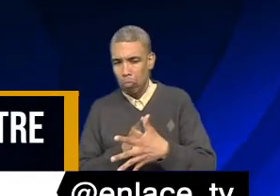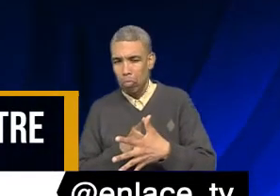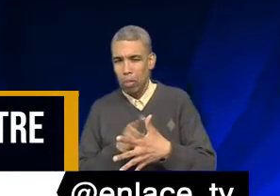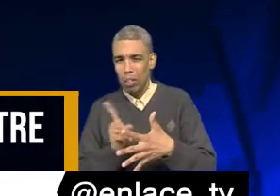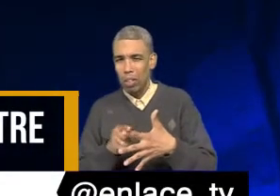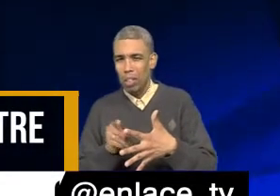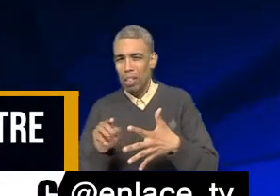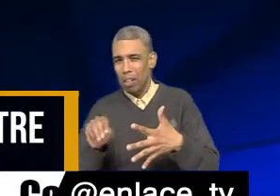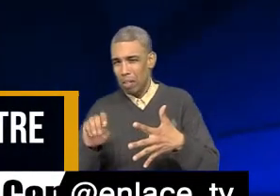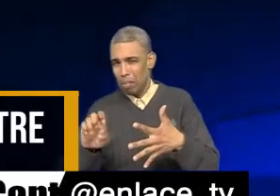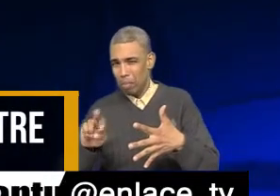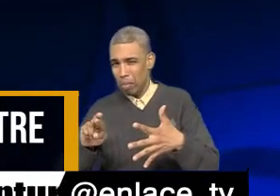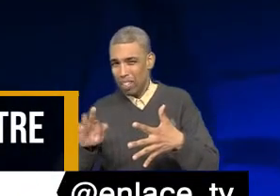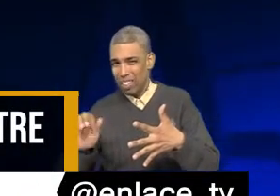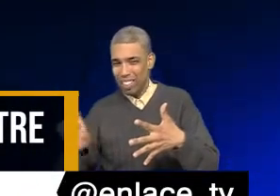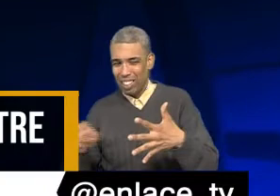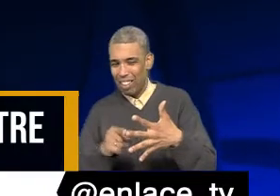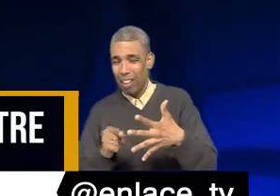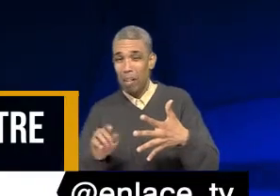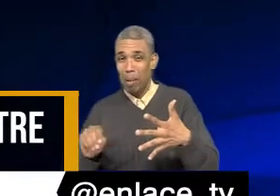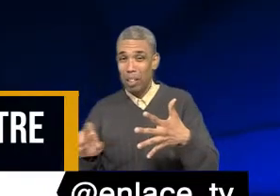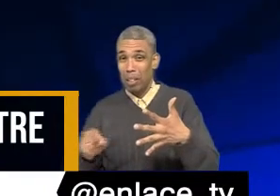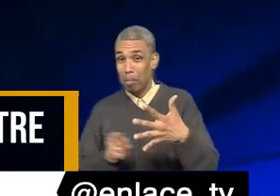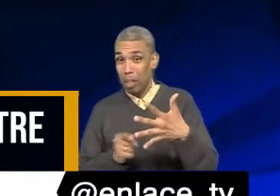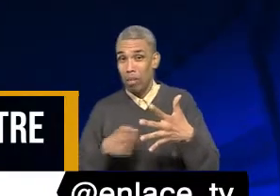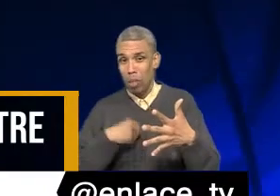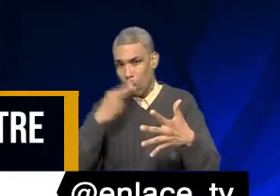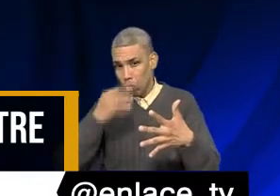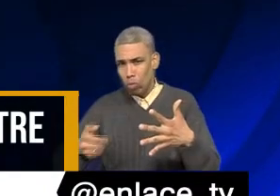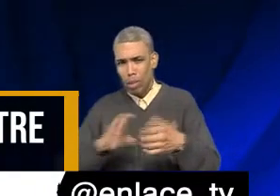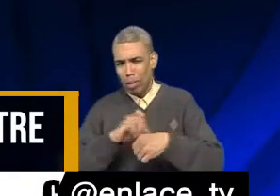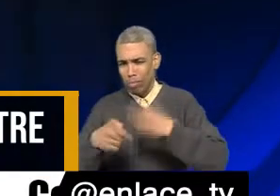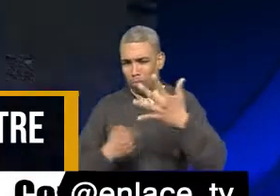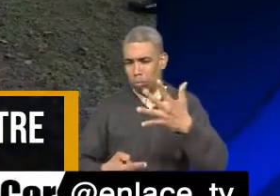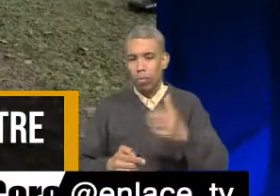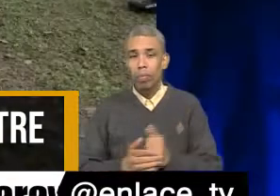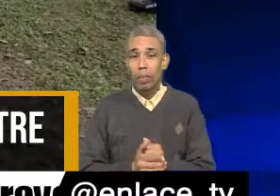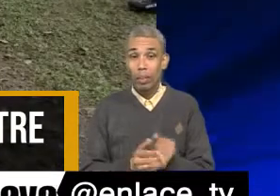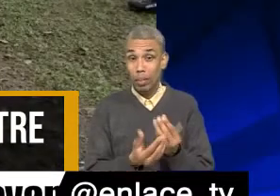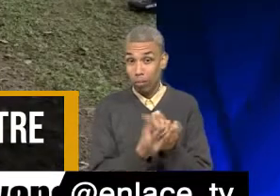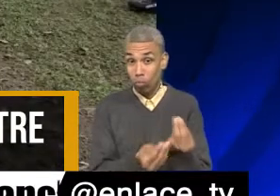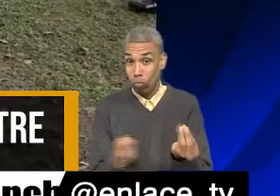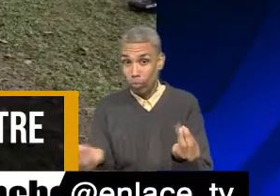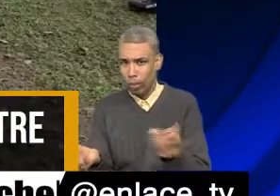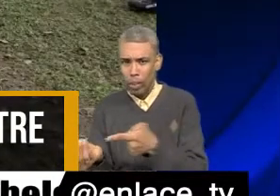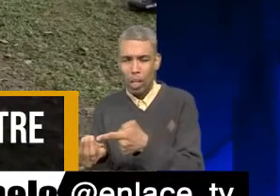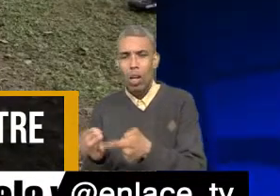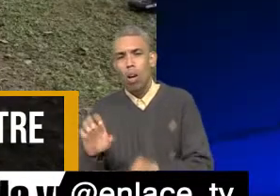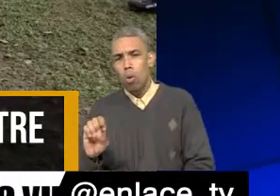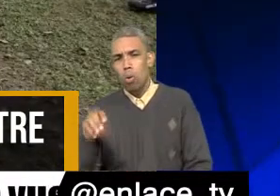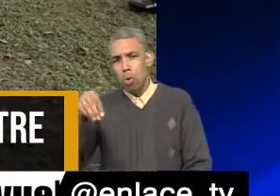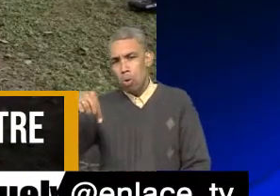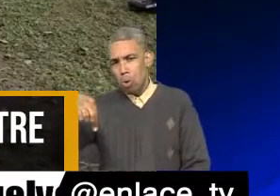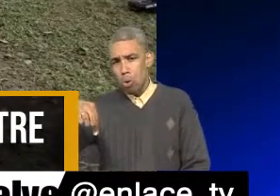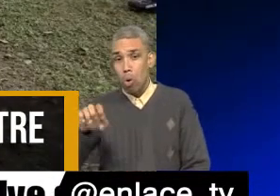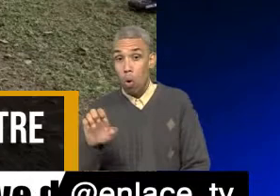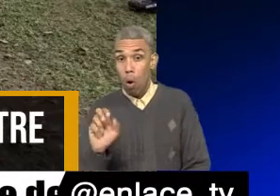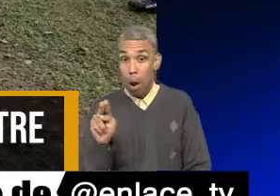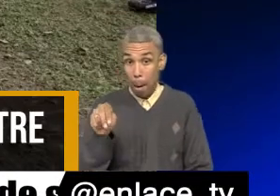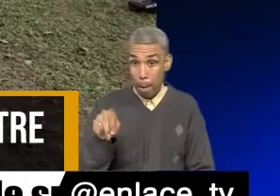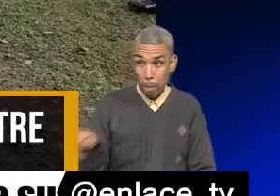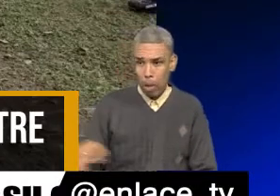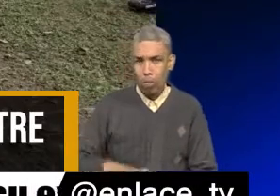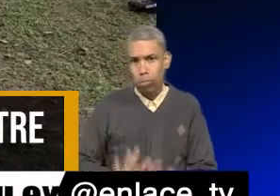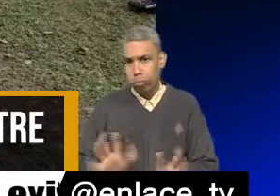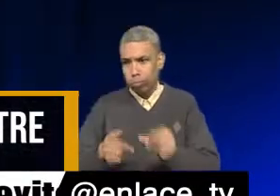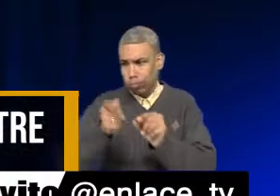B. Perfecto, muy bien, ¿con premiación y todo? Con premiación, en la Open hubo una buena premiación, los deportistas salieron muy contentos, pues